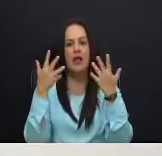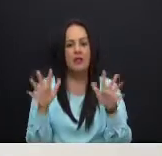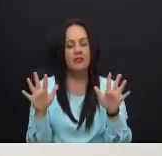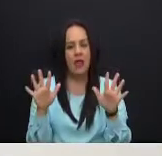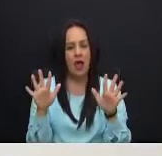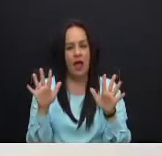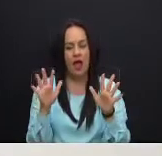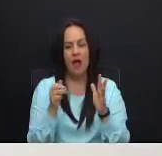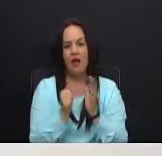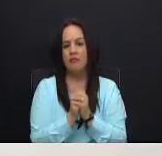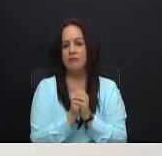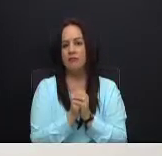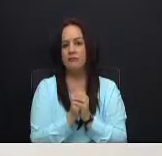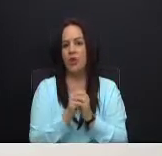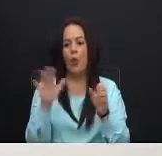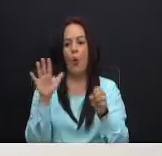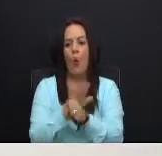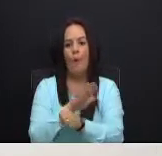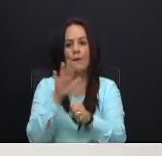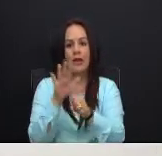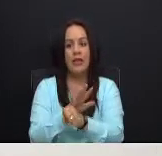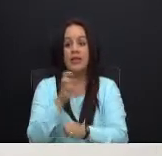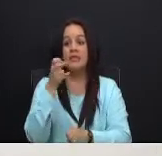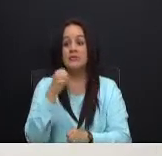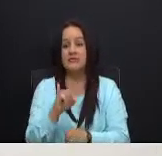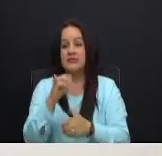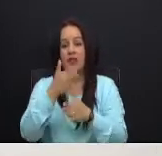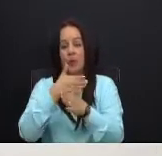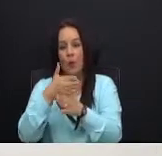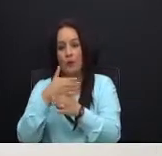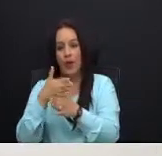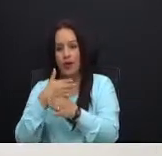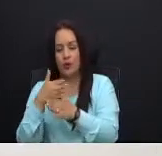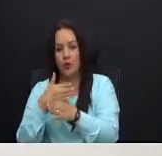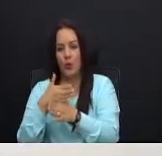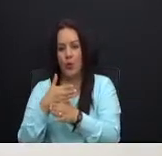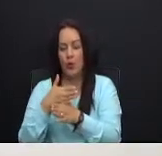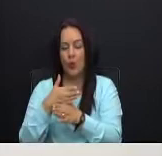ya completados, si se compartió